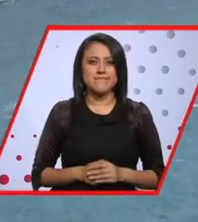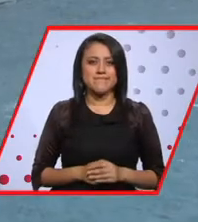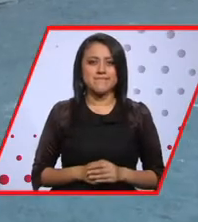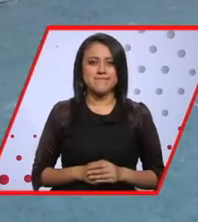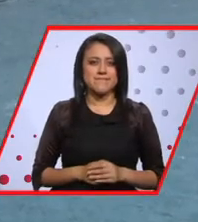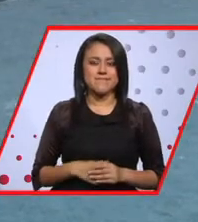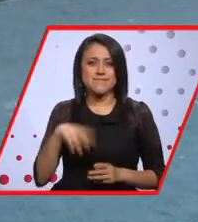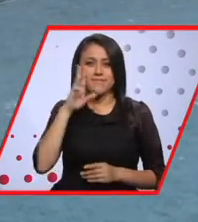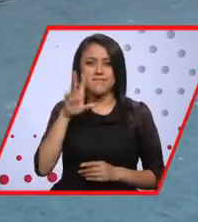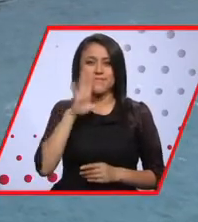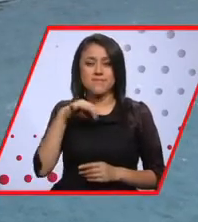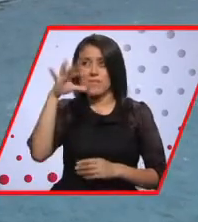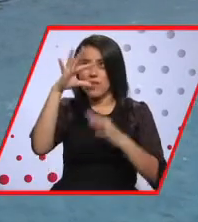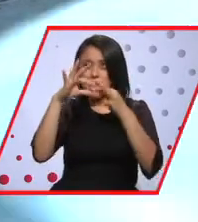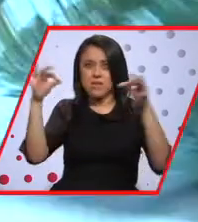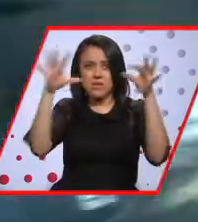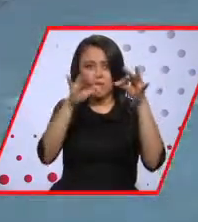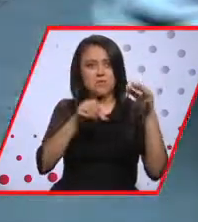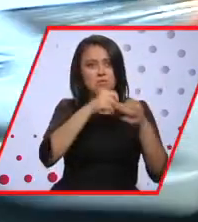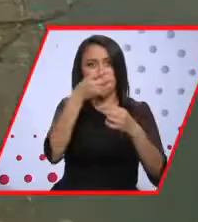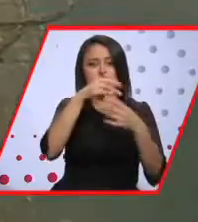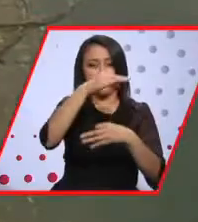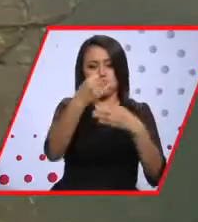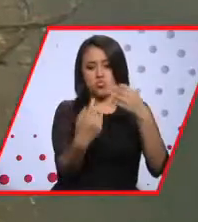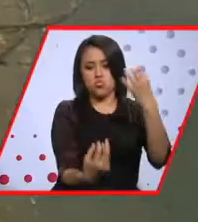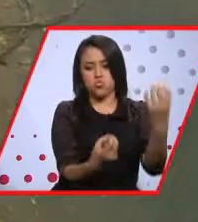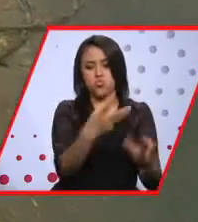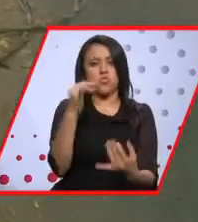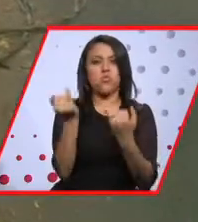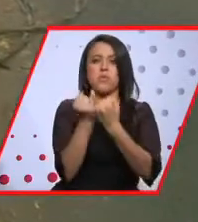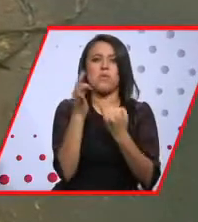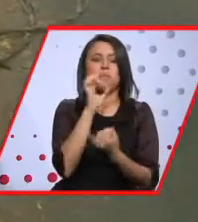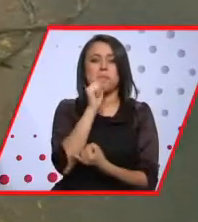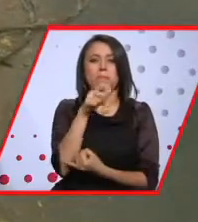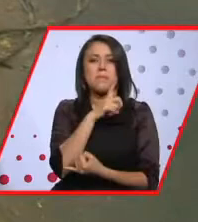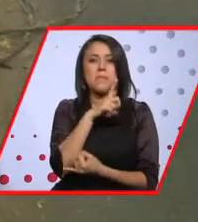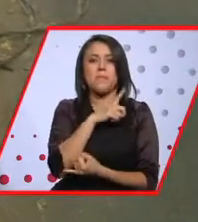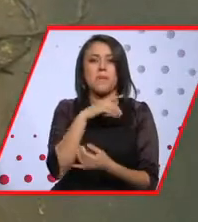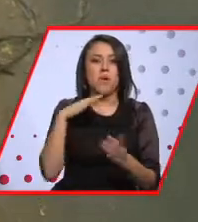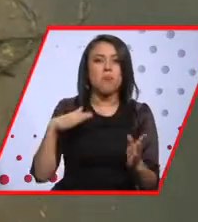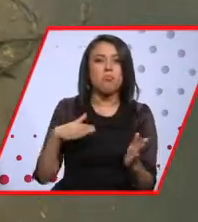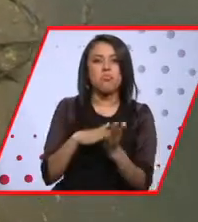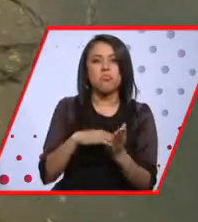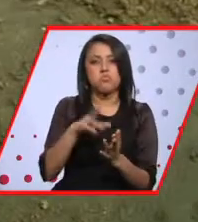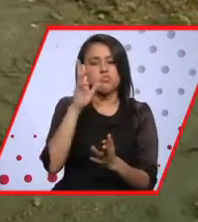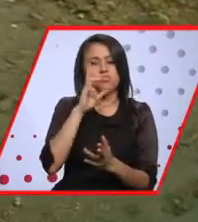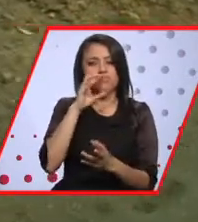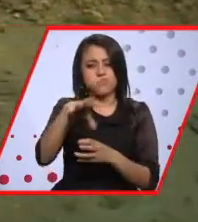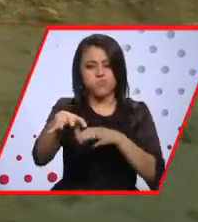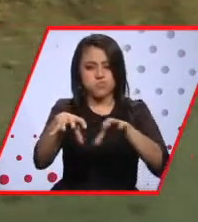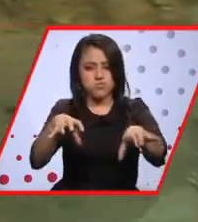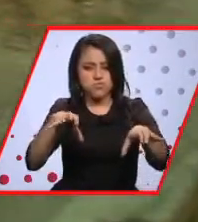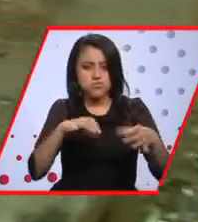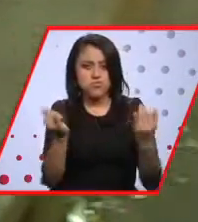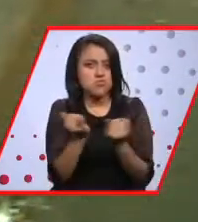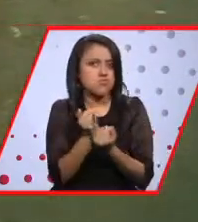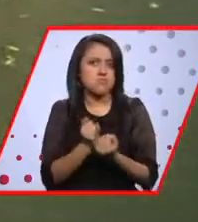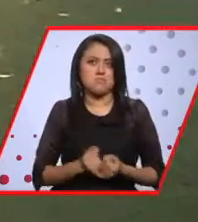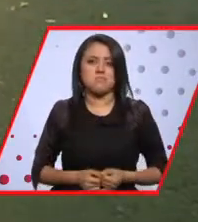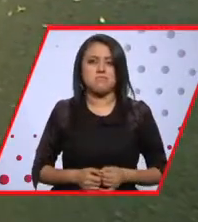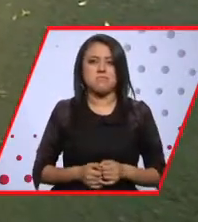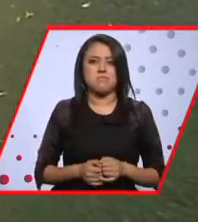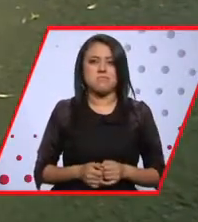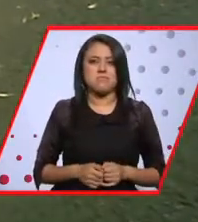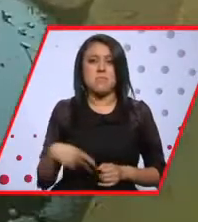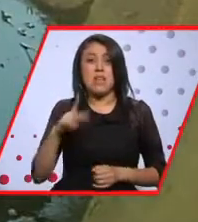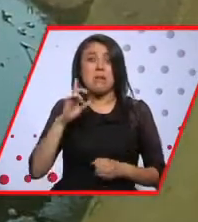Los cables de teléfono cuelgan por todos lados, y los pedazos de poste y autopartes están regados metros a la redonda. Pero